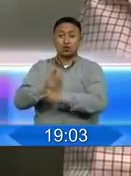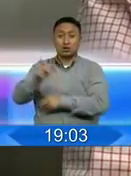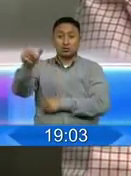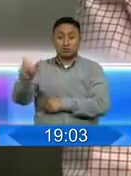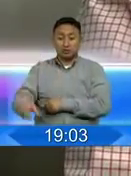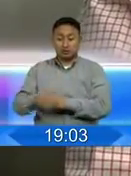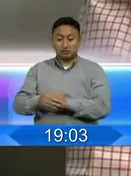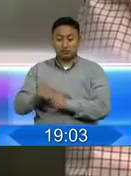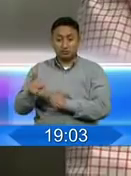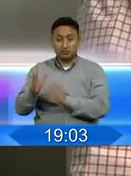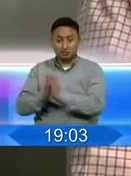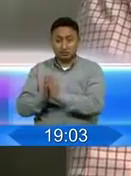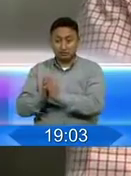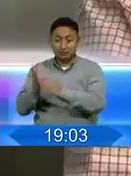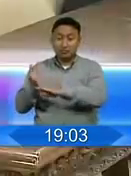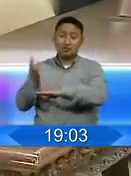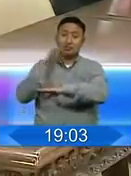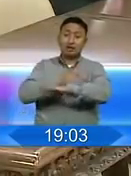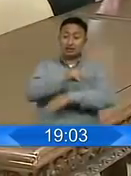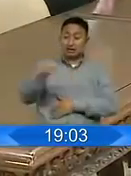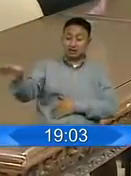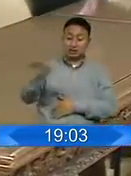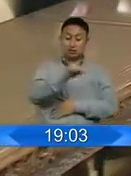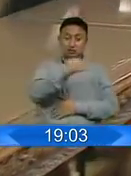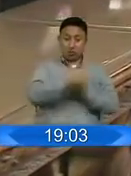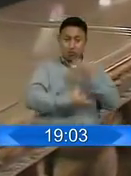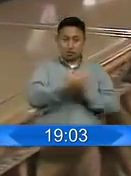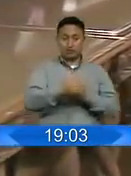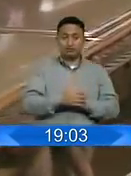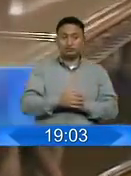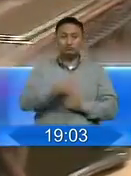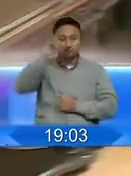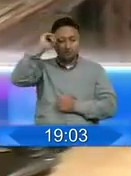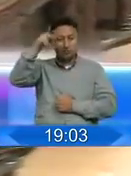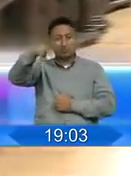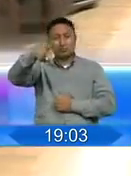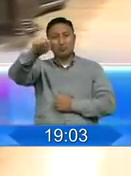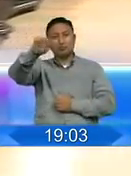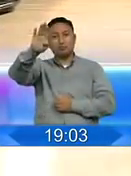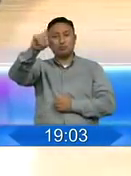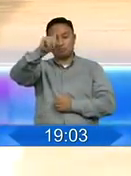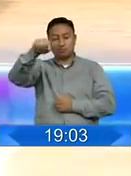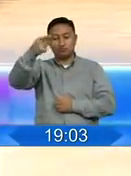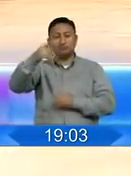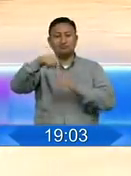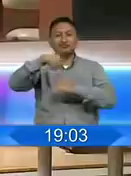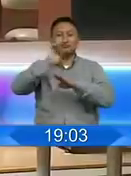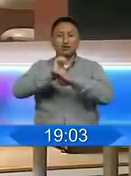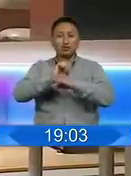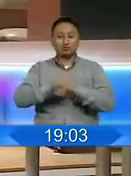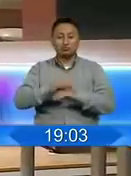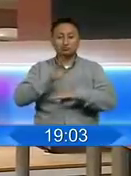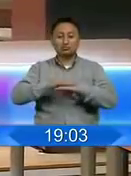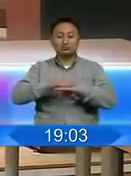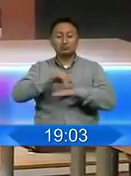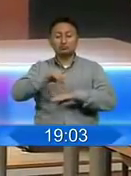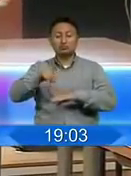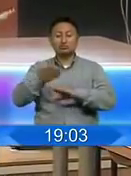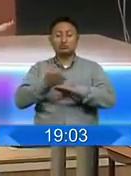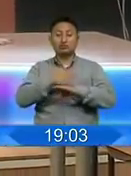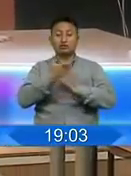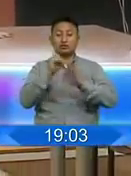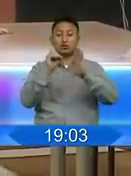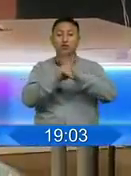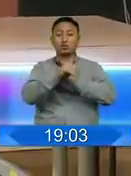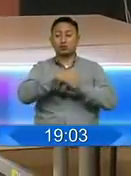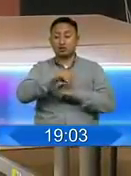de la vinculación a Pablo Romero en el proceso. Recordemos que Pablo Romero está siendo solicitado en Ecuador para que responda por las acusaciones realizadas de un